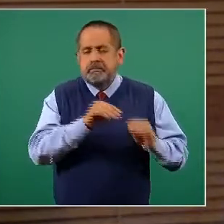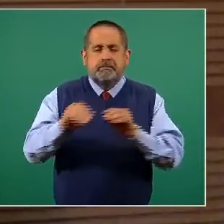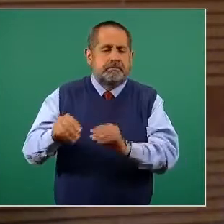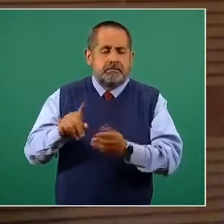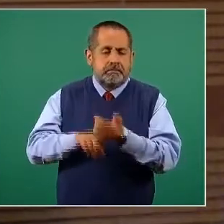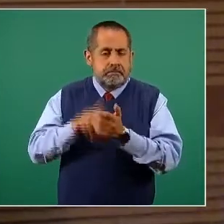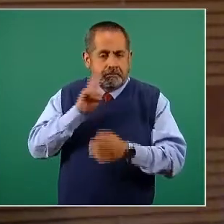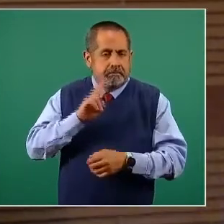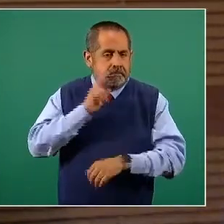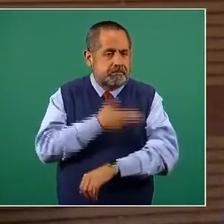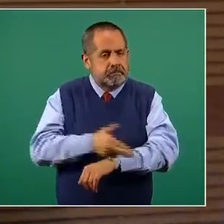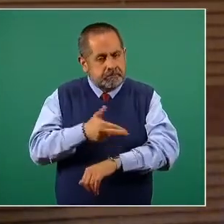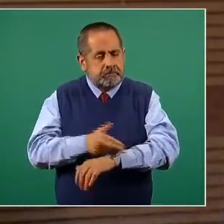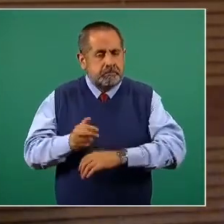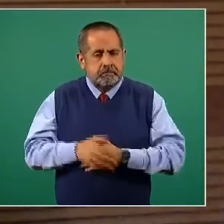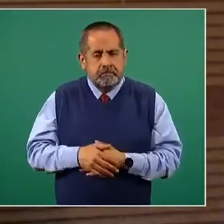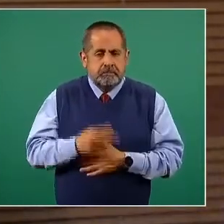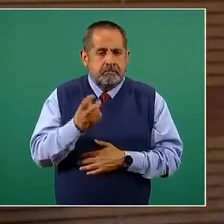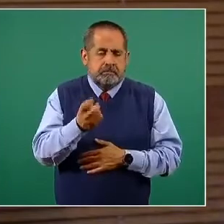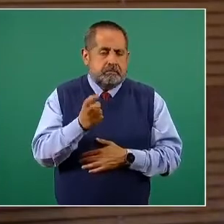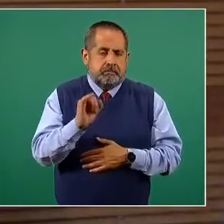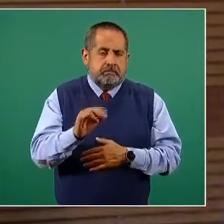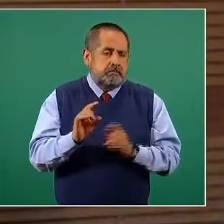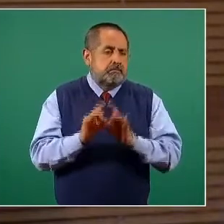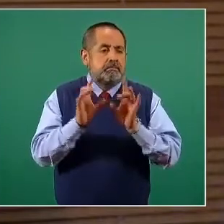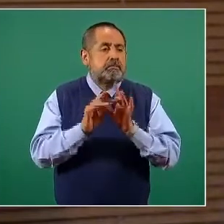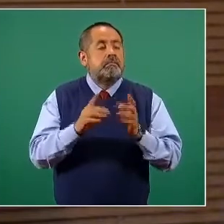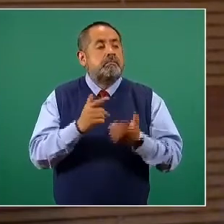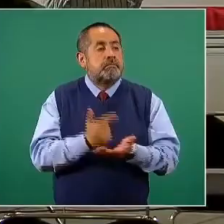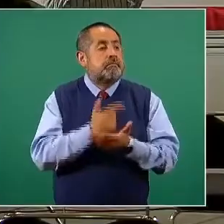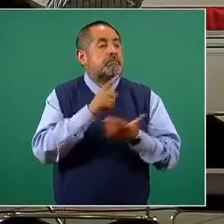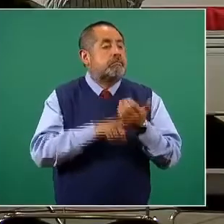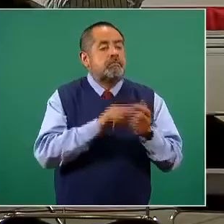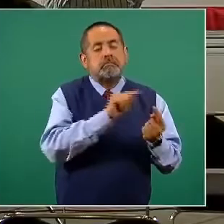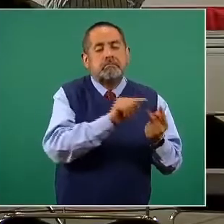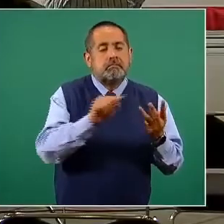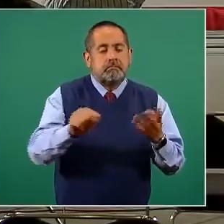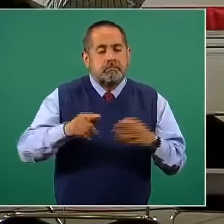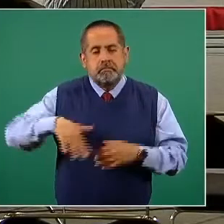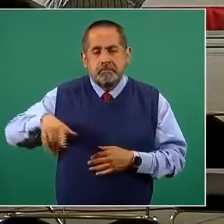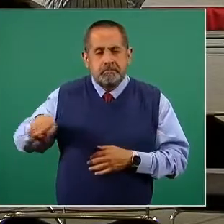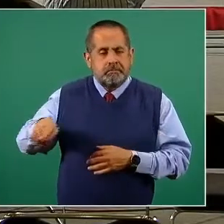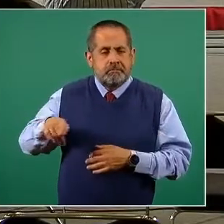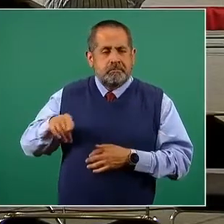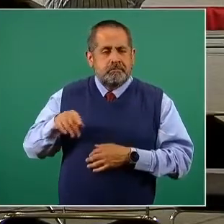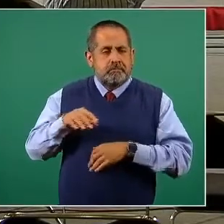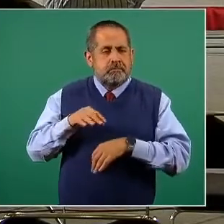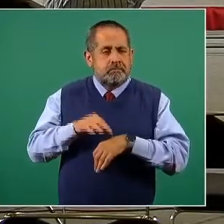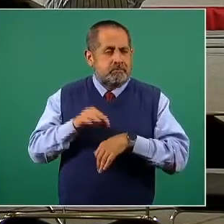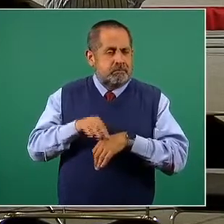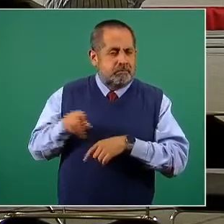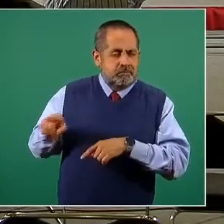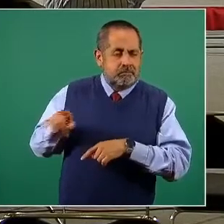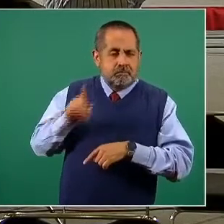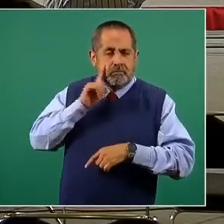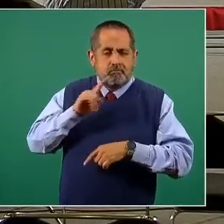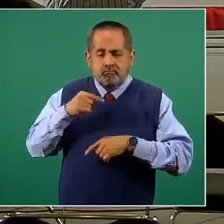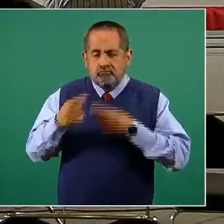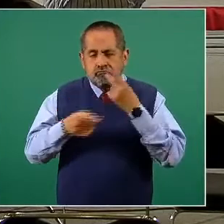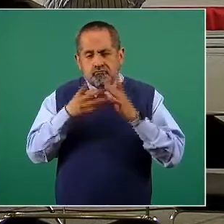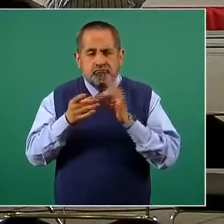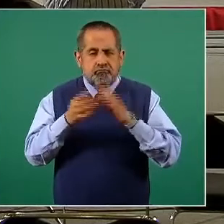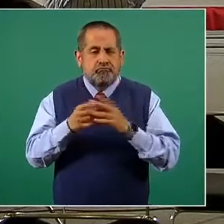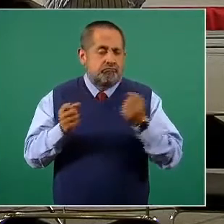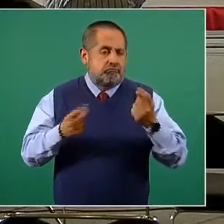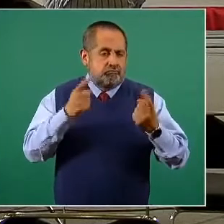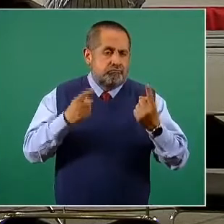hospitalaria. Y eso pues son parte de los escenarios graves que reportó la doctora Nocamendi, que es atendido,